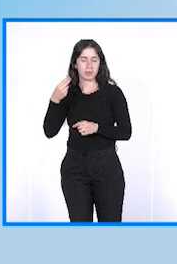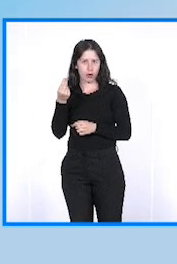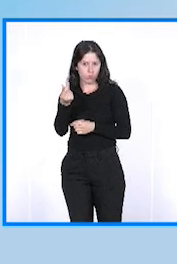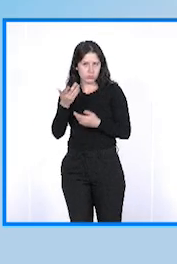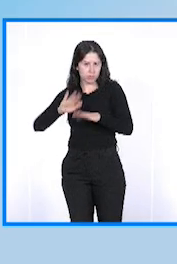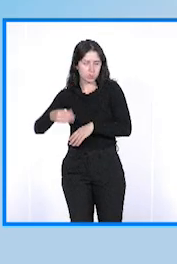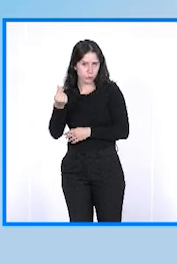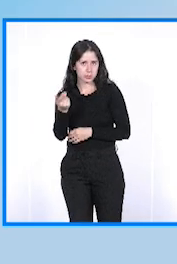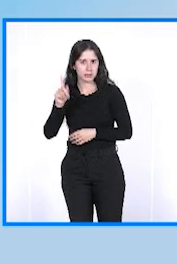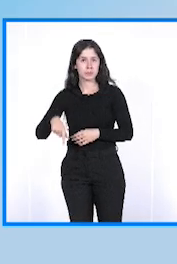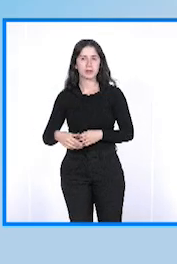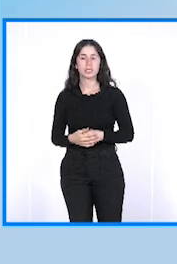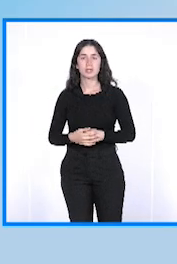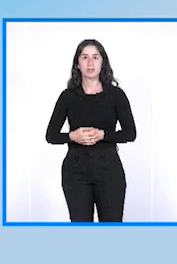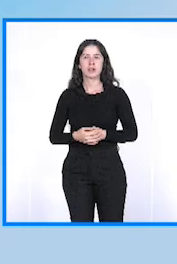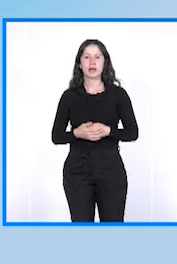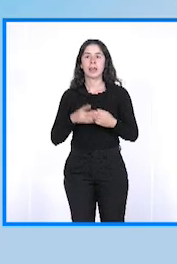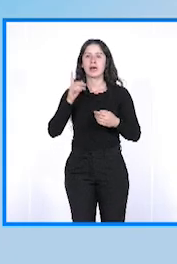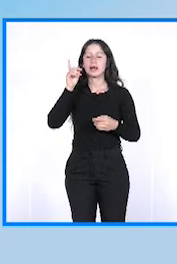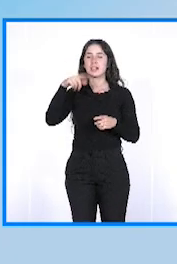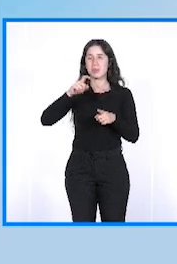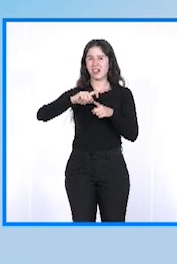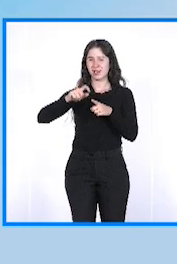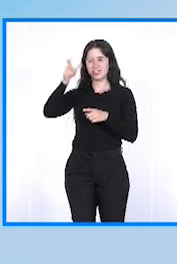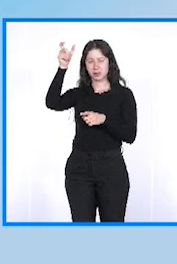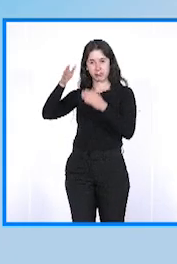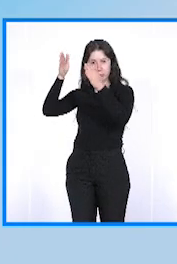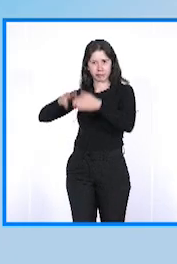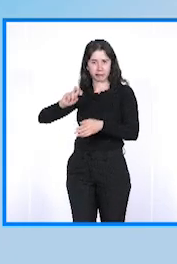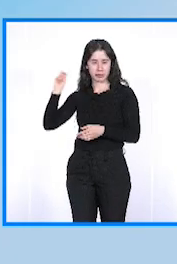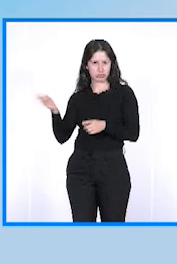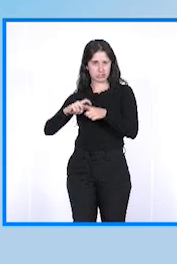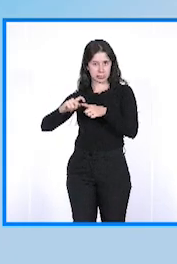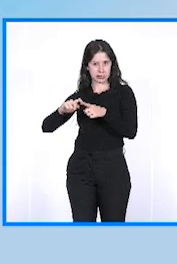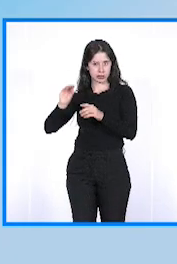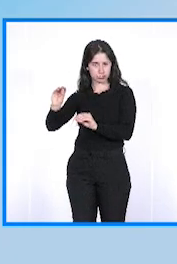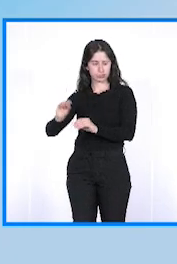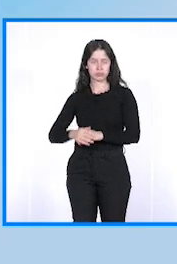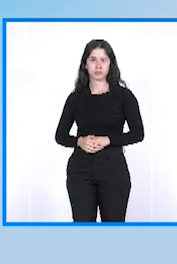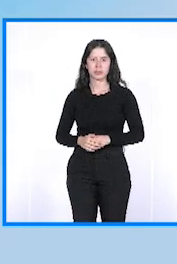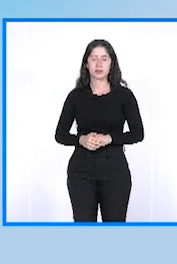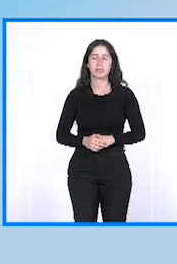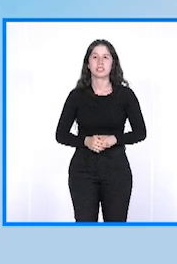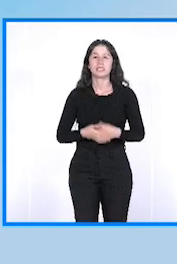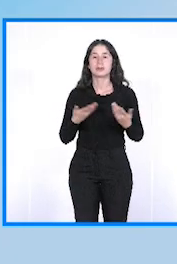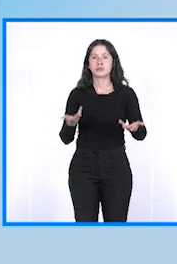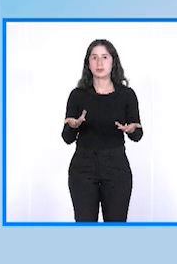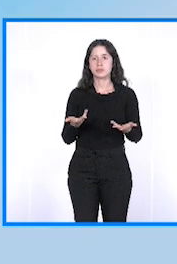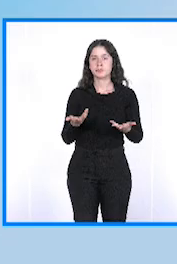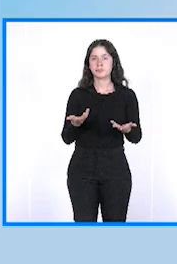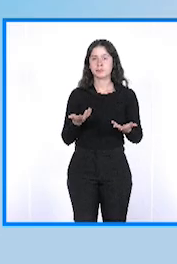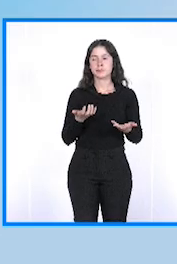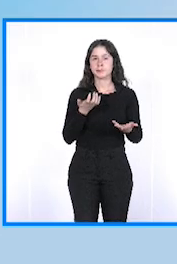final y también por la con las características de esa persona Entonces cuando eh